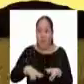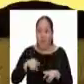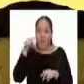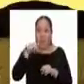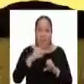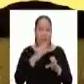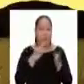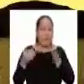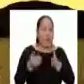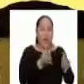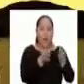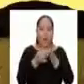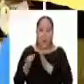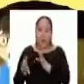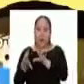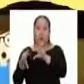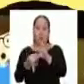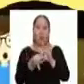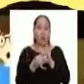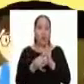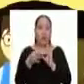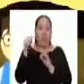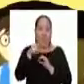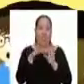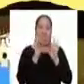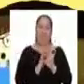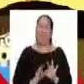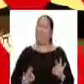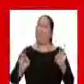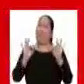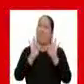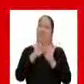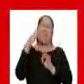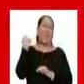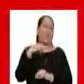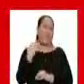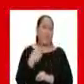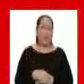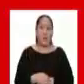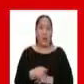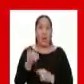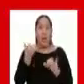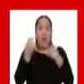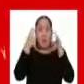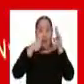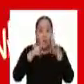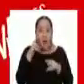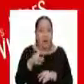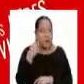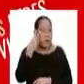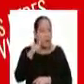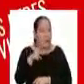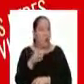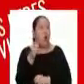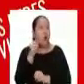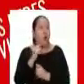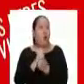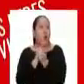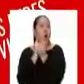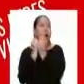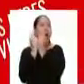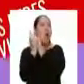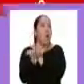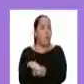conexión han sido muy importantes desde siempre, ¿verdad? Ahora, chequea cómo han evolucionado las redes viales en